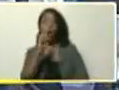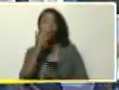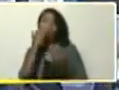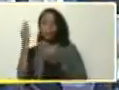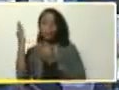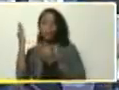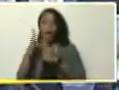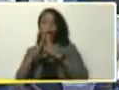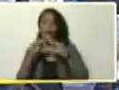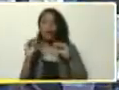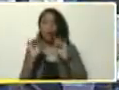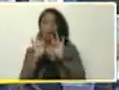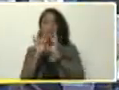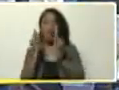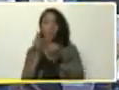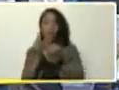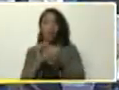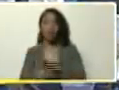a toda su familia.